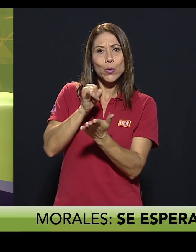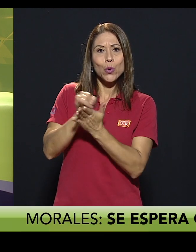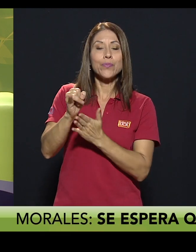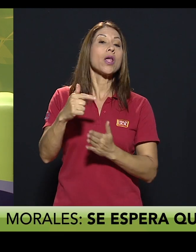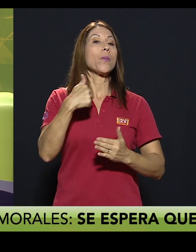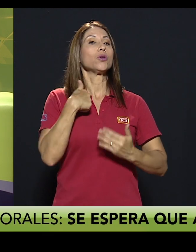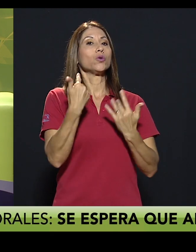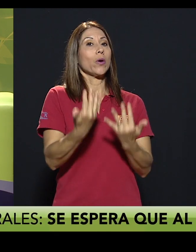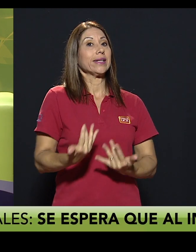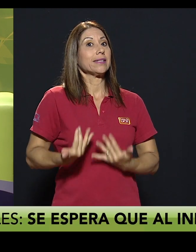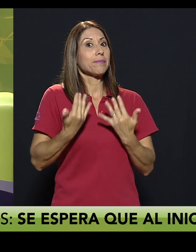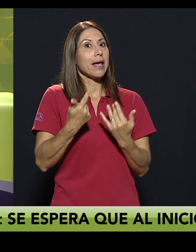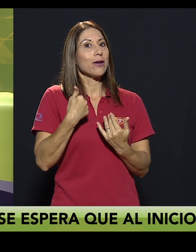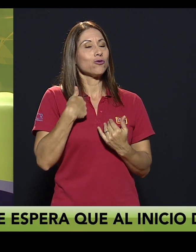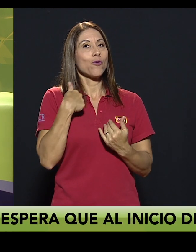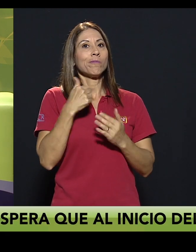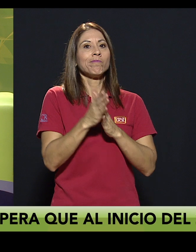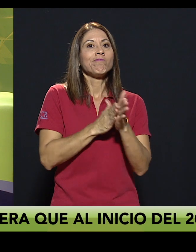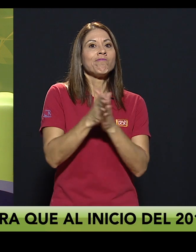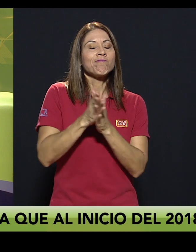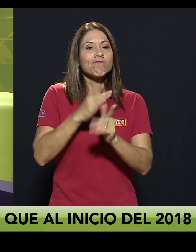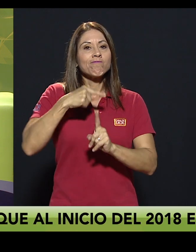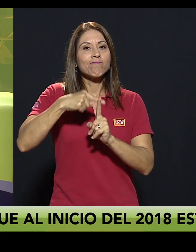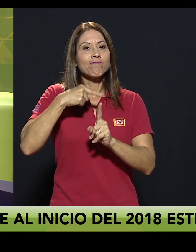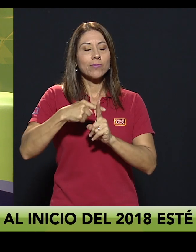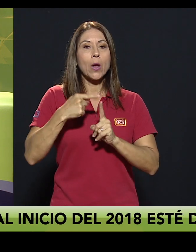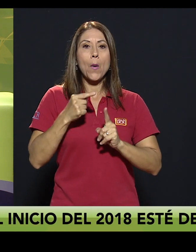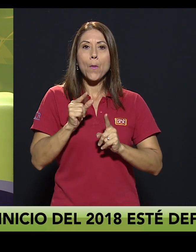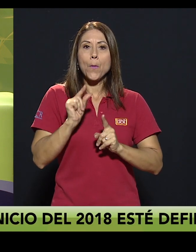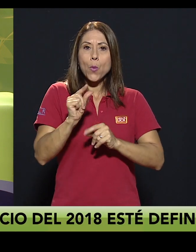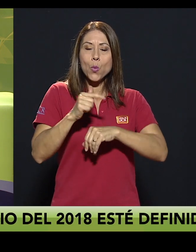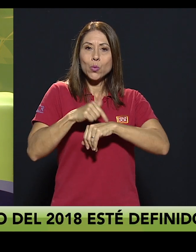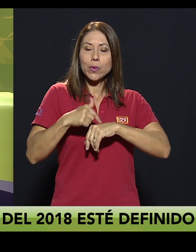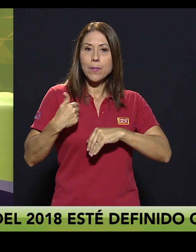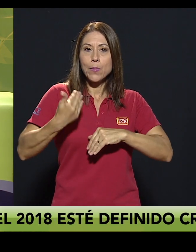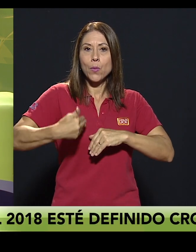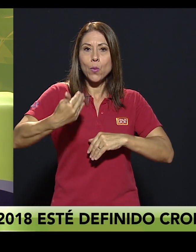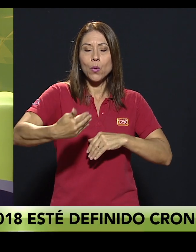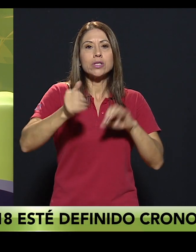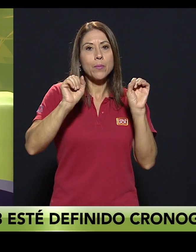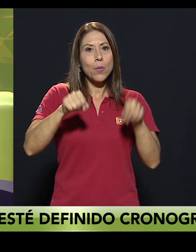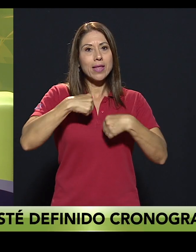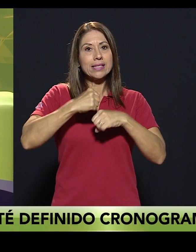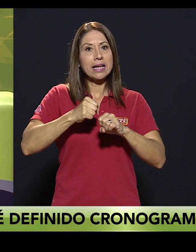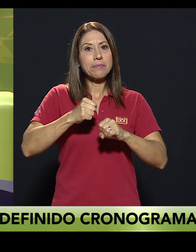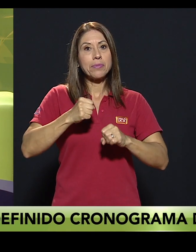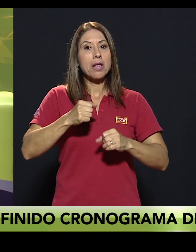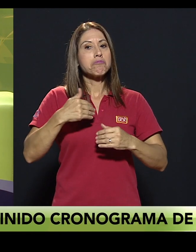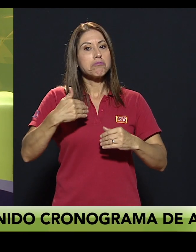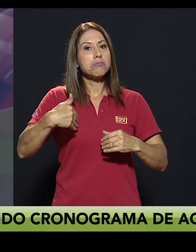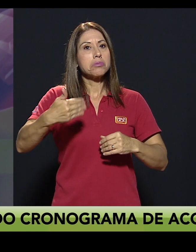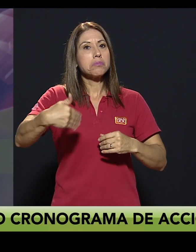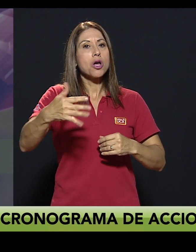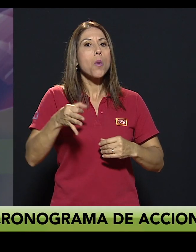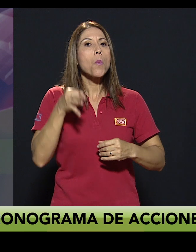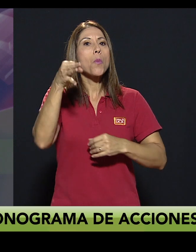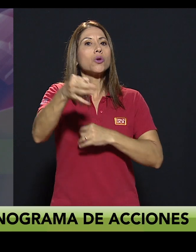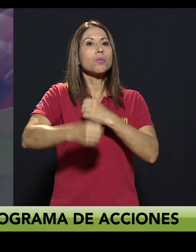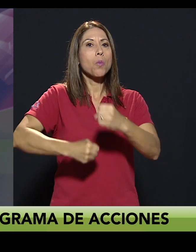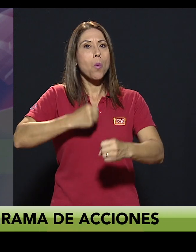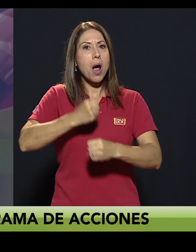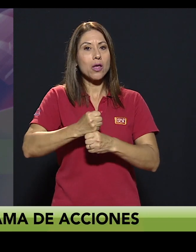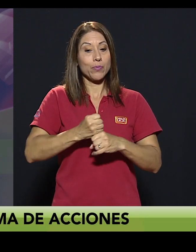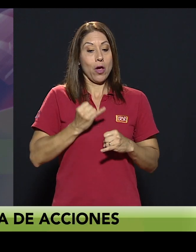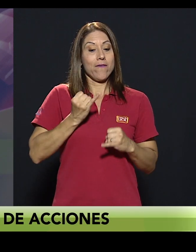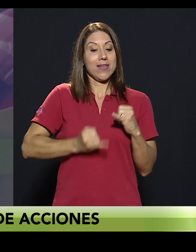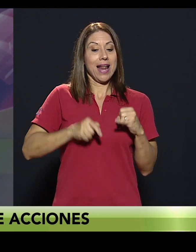y es mi gran optimismo, de que sea lo más pronto posible, en el transcurso del año entrante, ¿verdad? Hacia